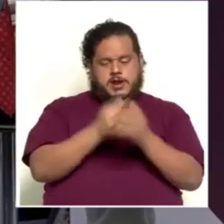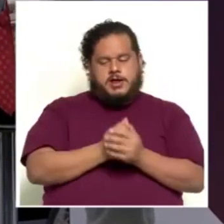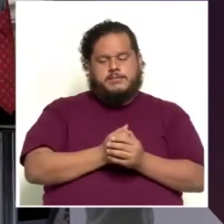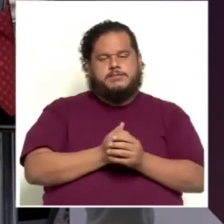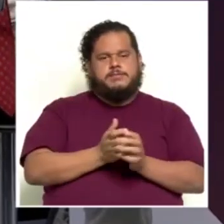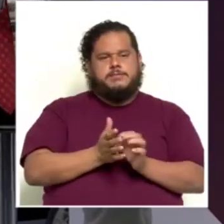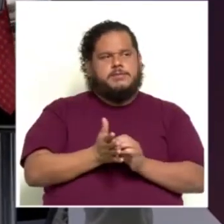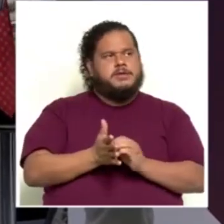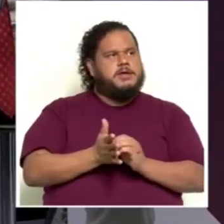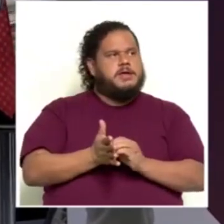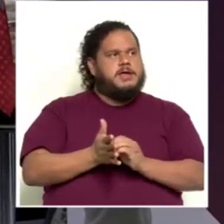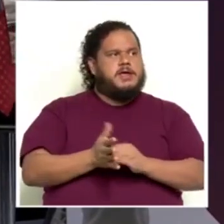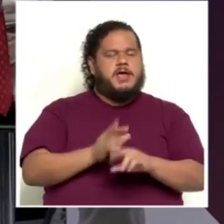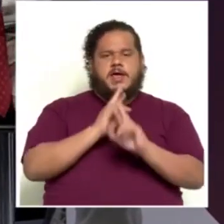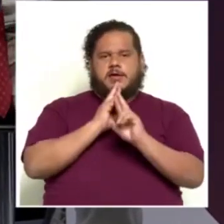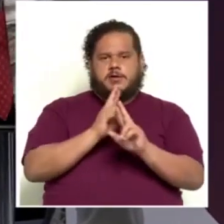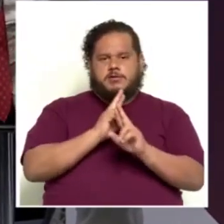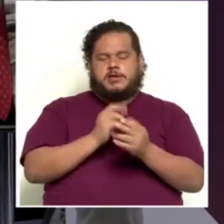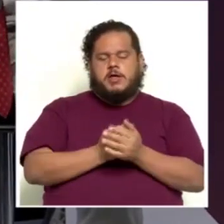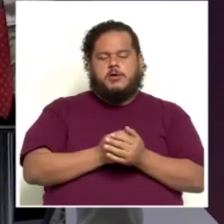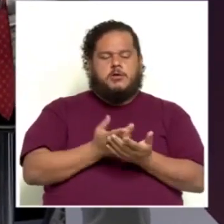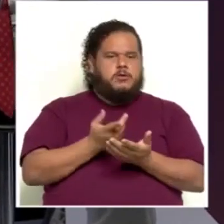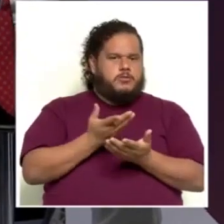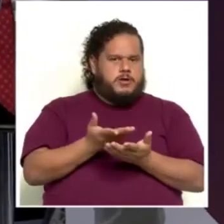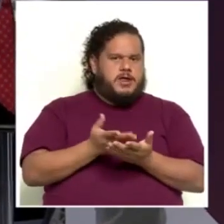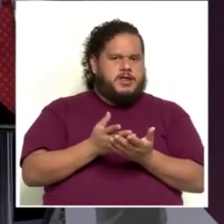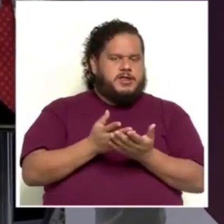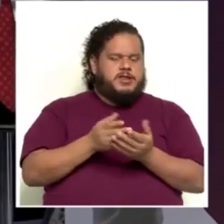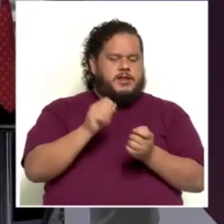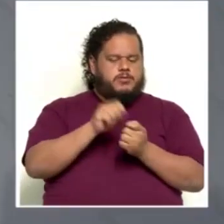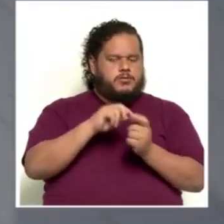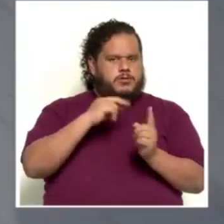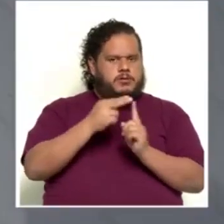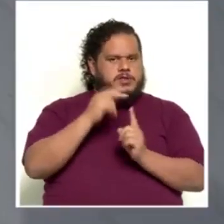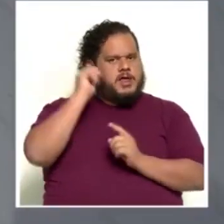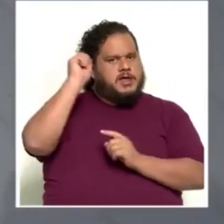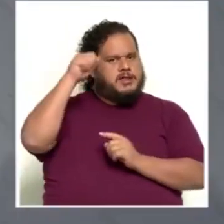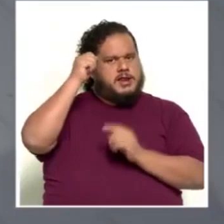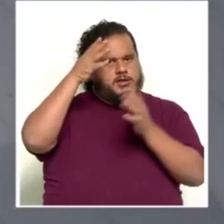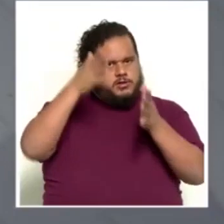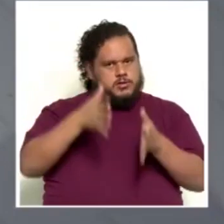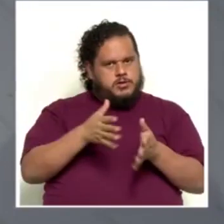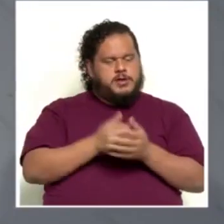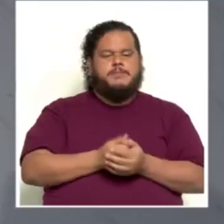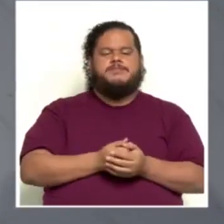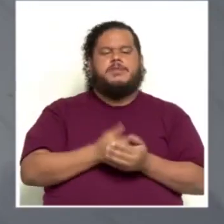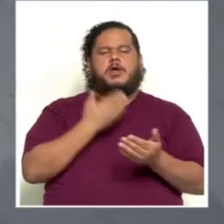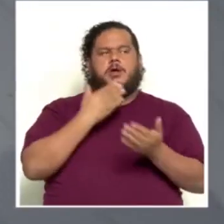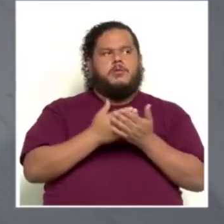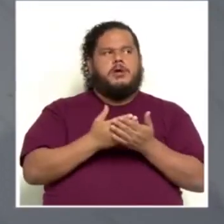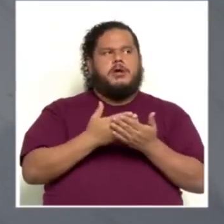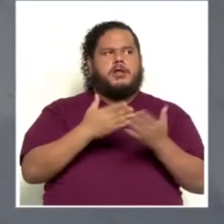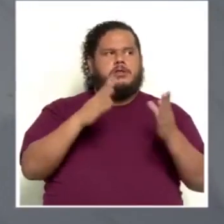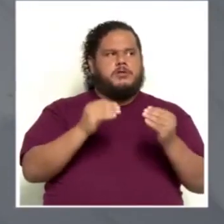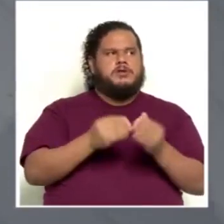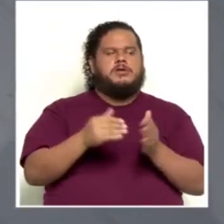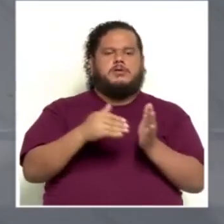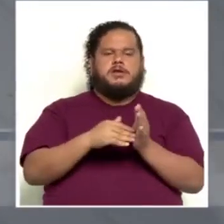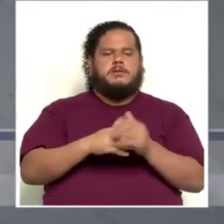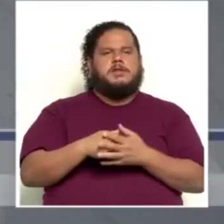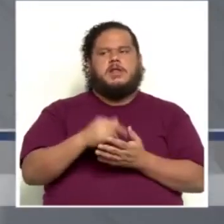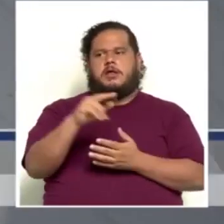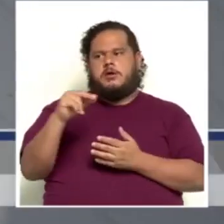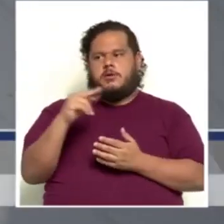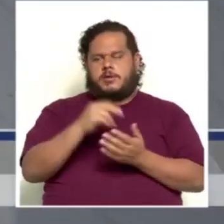para que el resultado fuera el que es, desde la sociología? Buenas noches nuevamente, Ernesto y